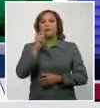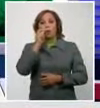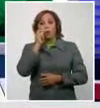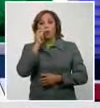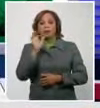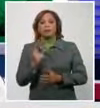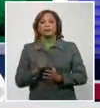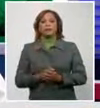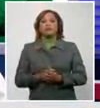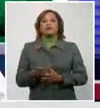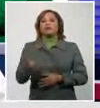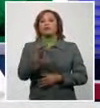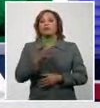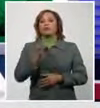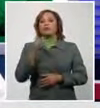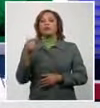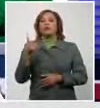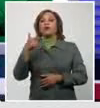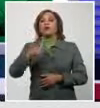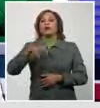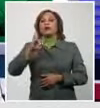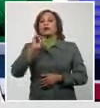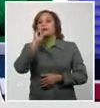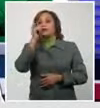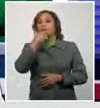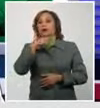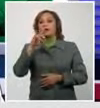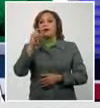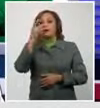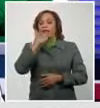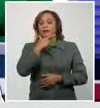del municipio Jibara, en la provincia de Holguín,